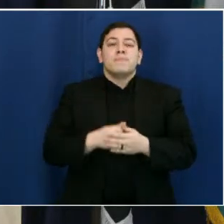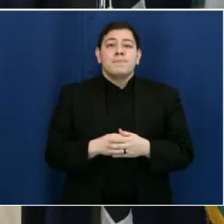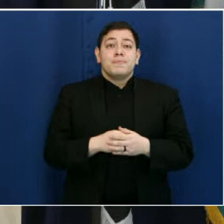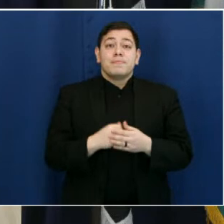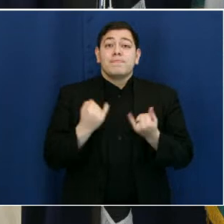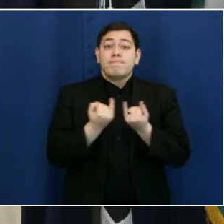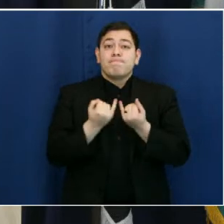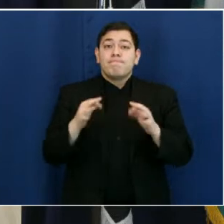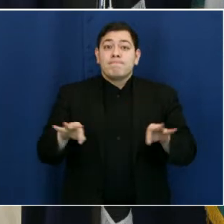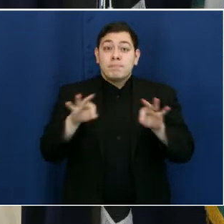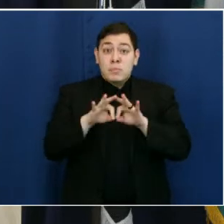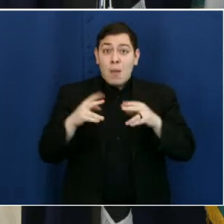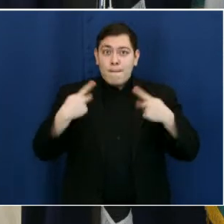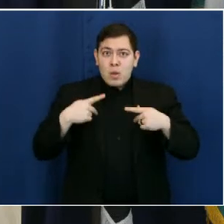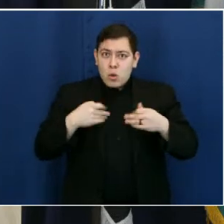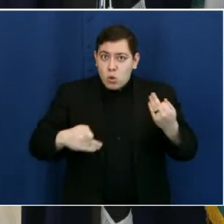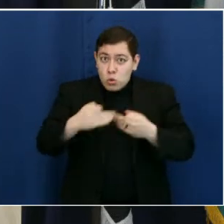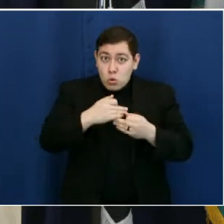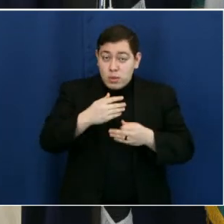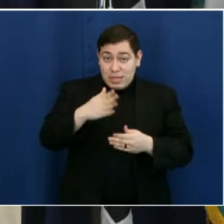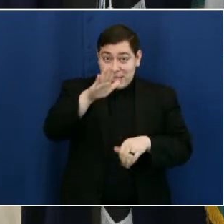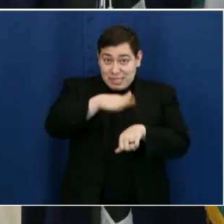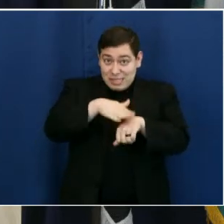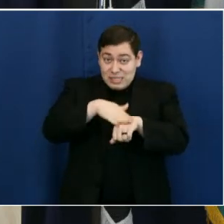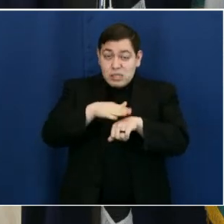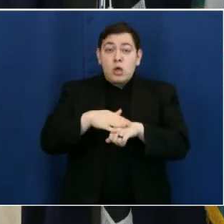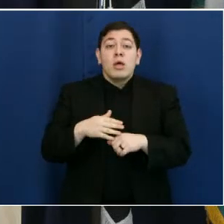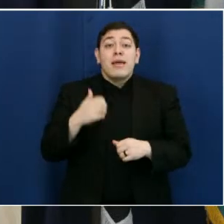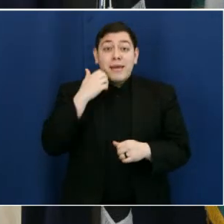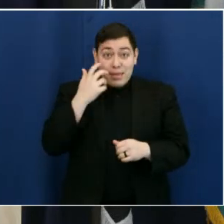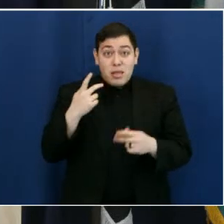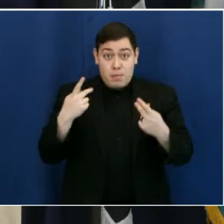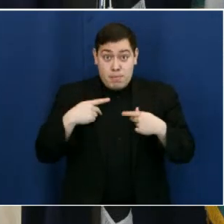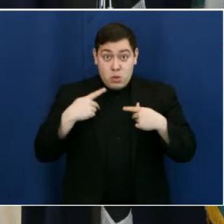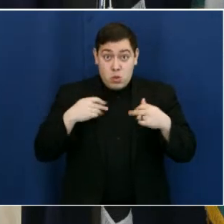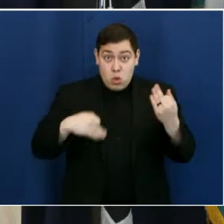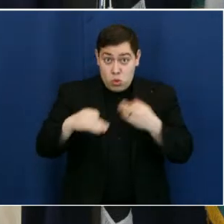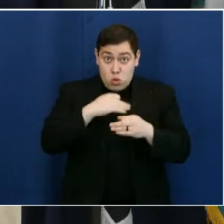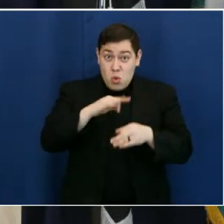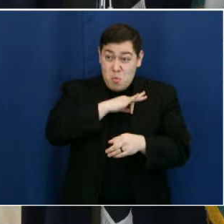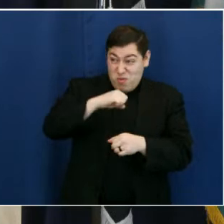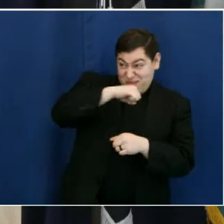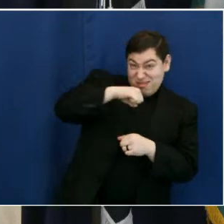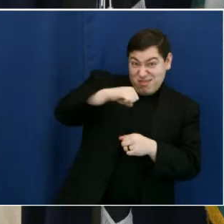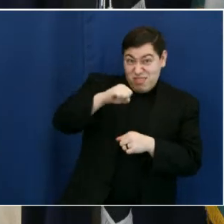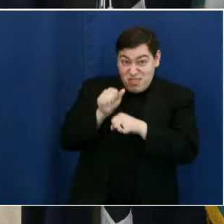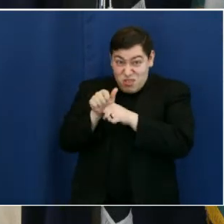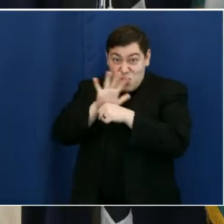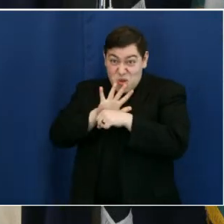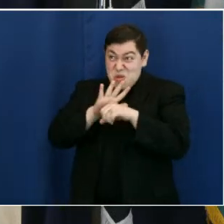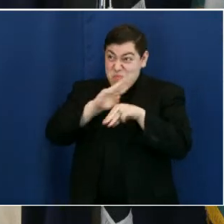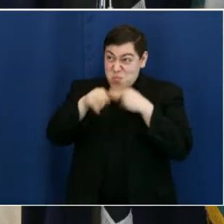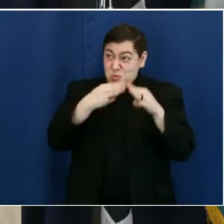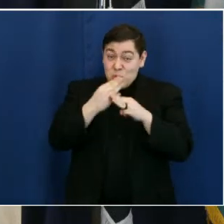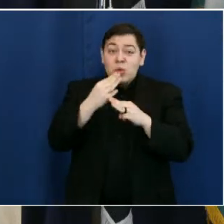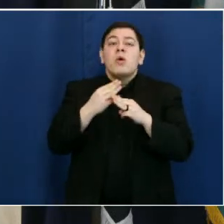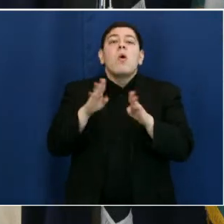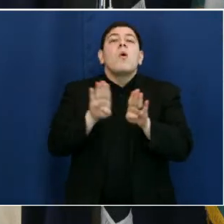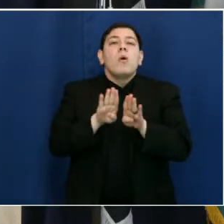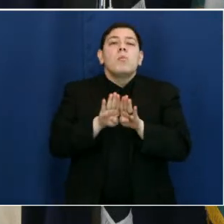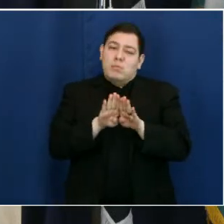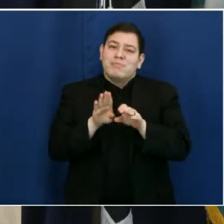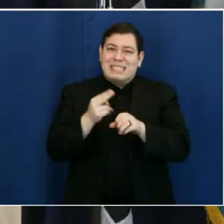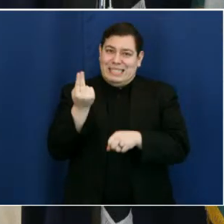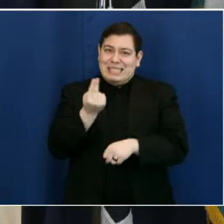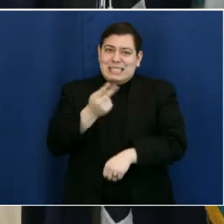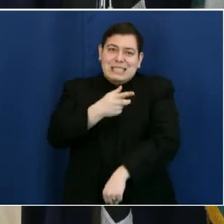importante que las personas entiendan que la vacuna es una de las maneras en las cuales vamos a poder combatir la pandemia global de COVID, que ahora más